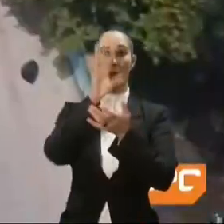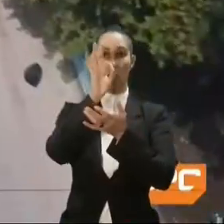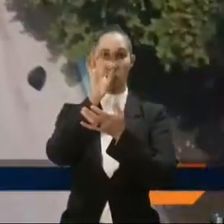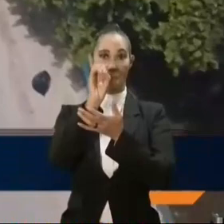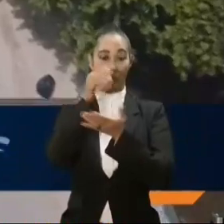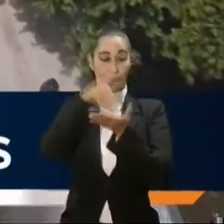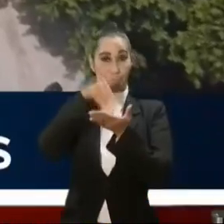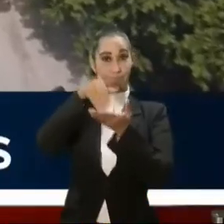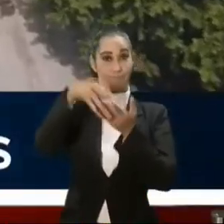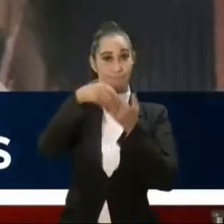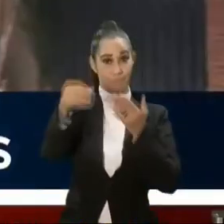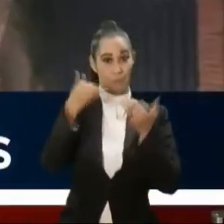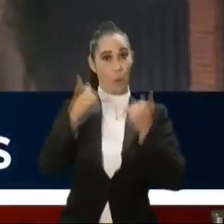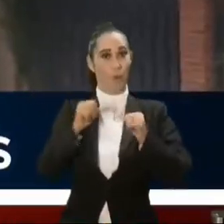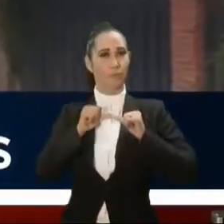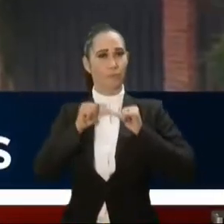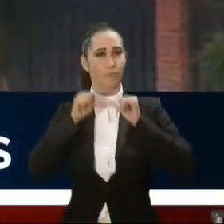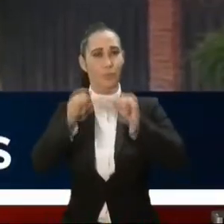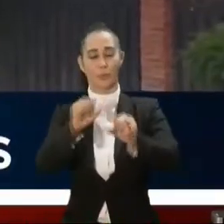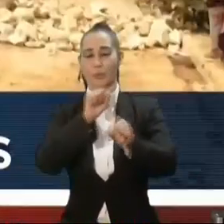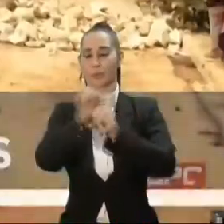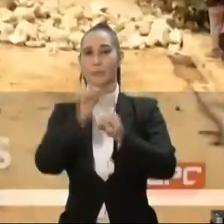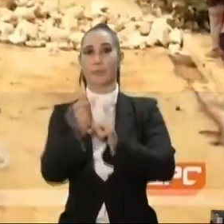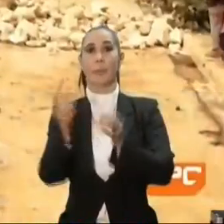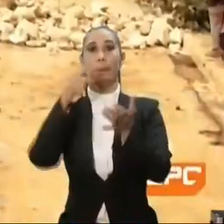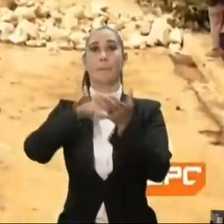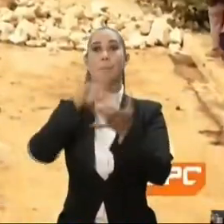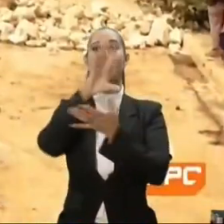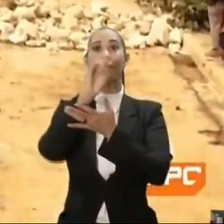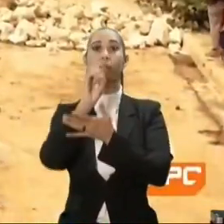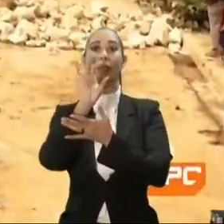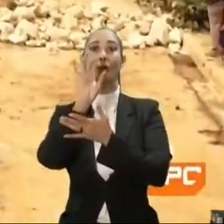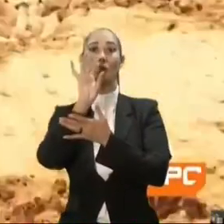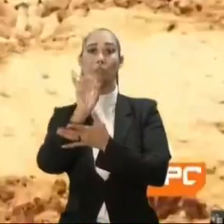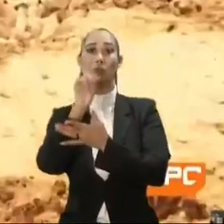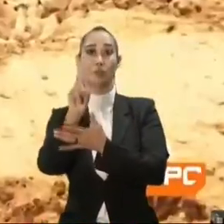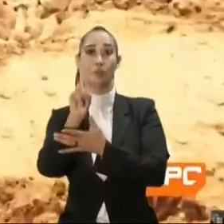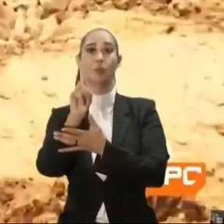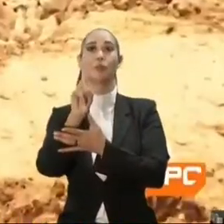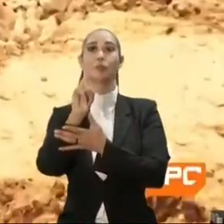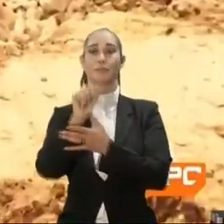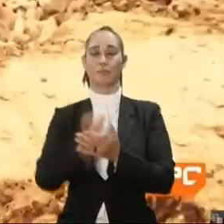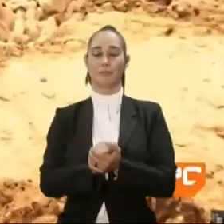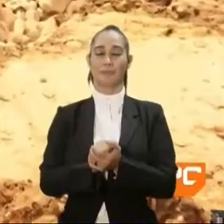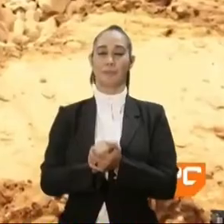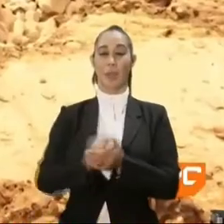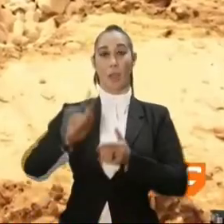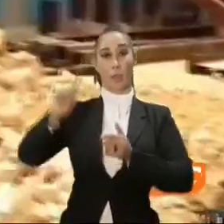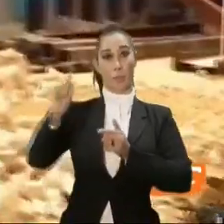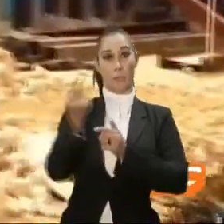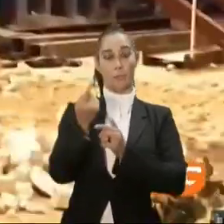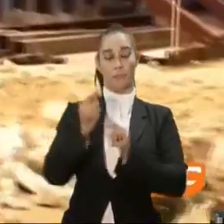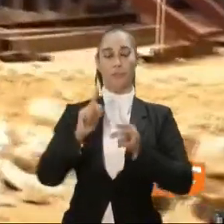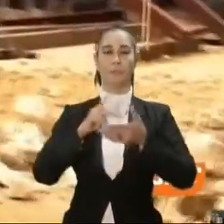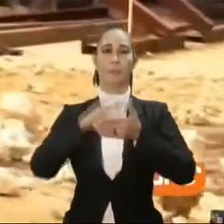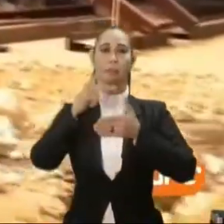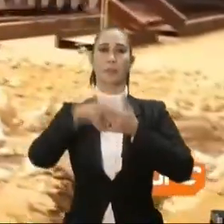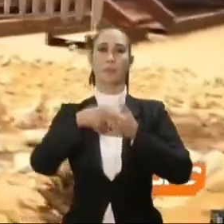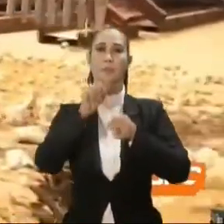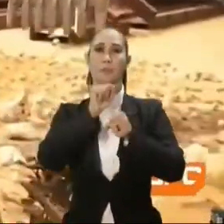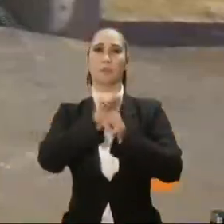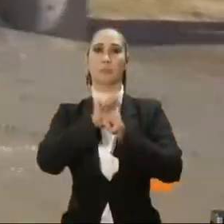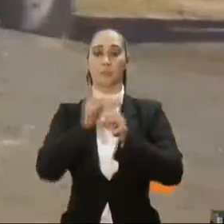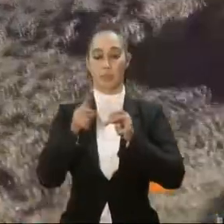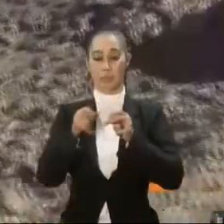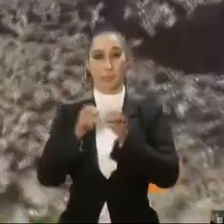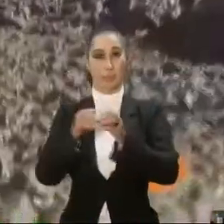y este año seguimos construyendo otras mil quinientas ochenta y una obras entre las principales obras de infraestructura Vial que